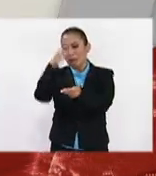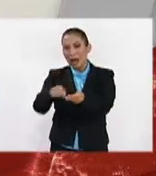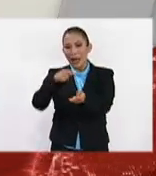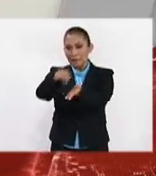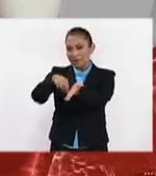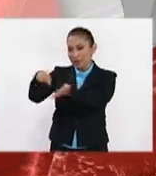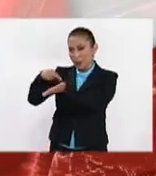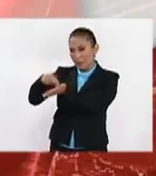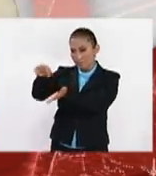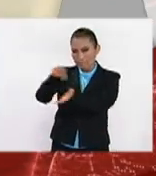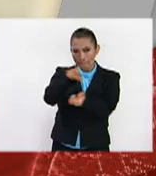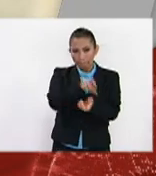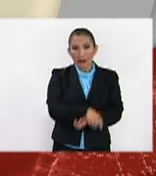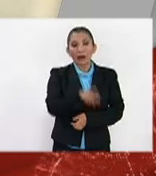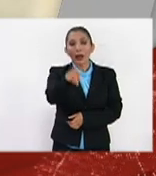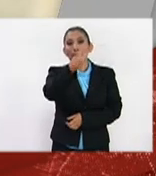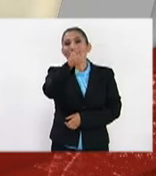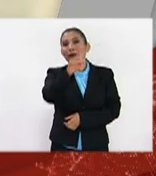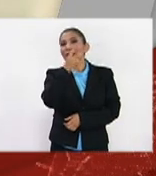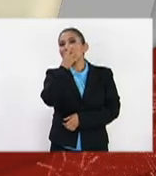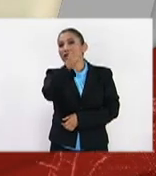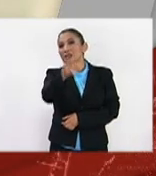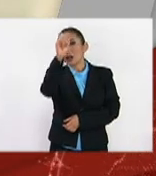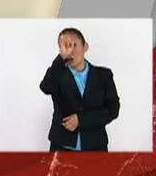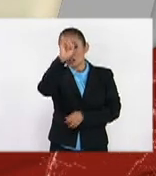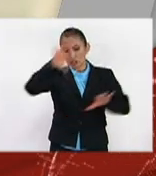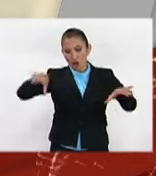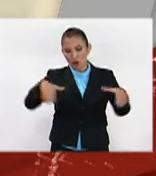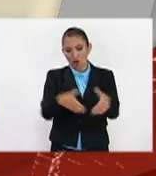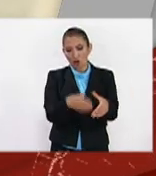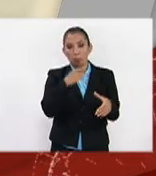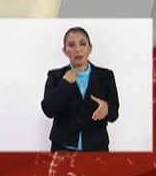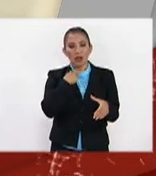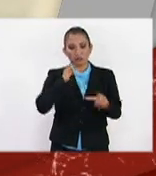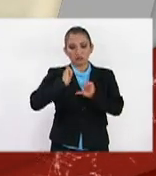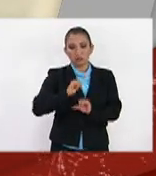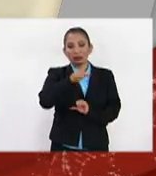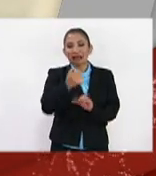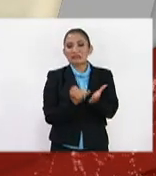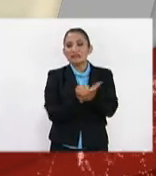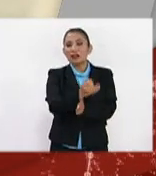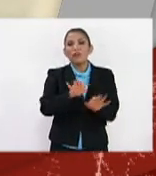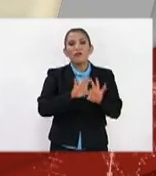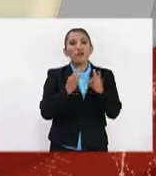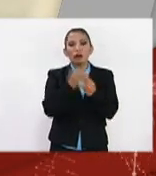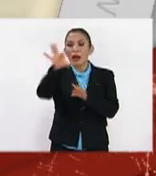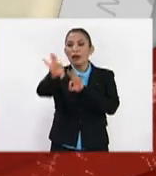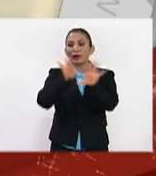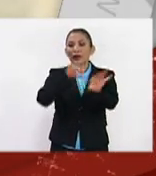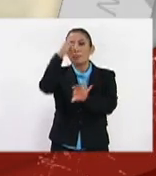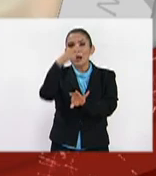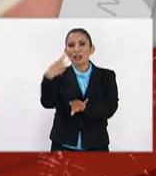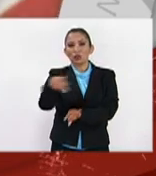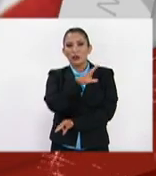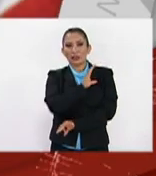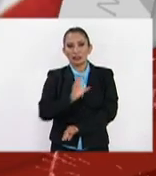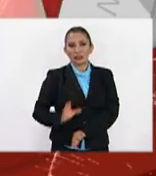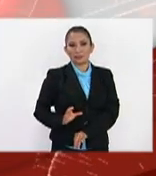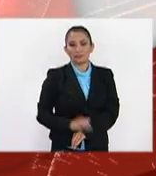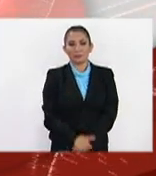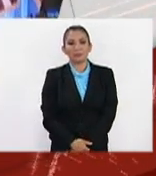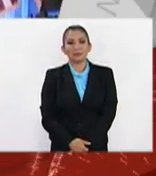recabar firmas. El PRI afirma que el Consejo Político será el encargado de definir el método de selección de su